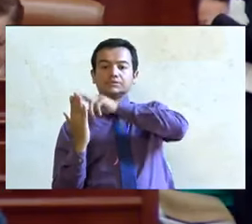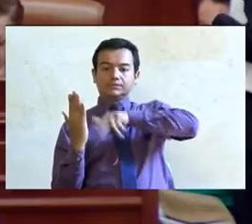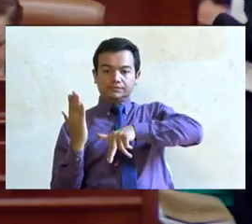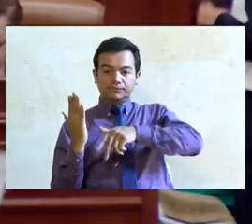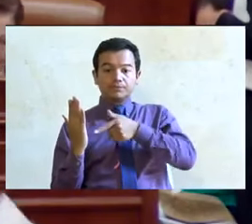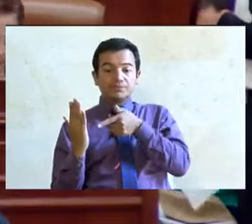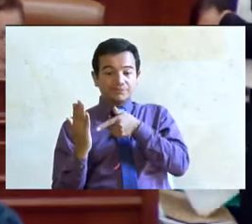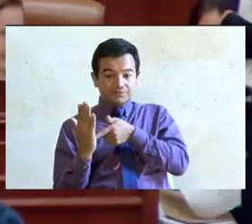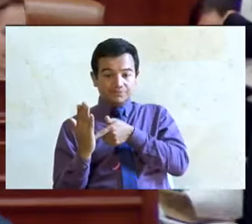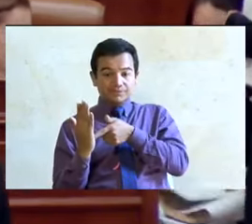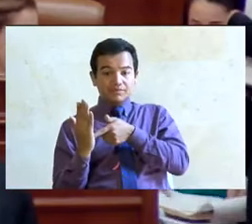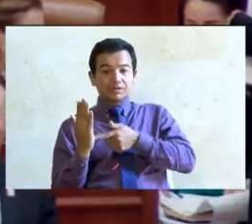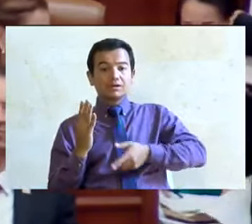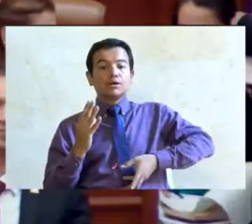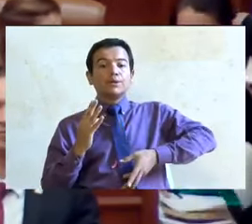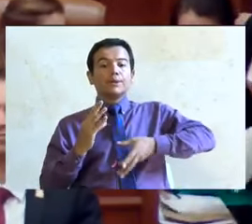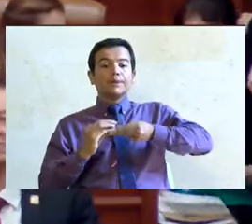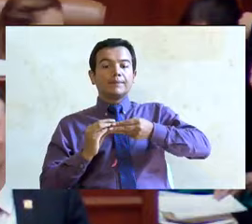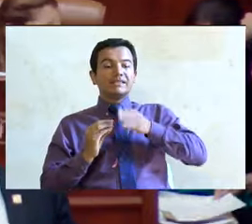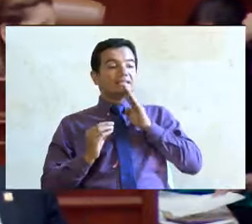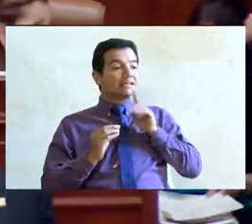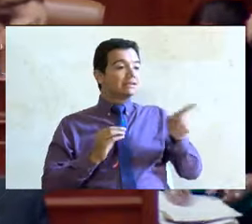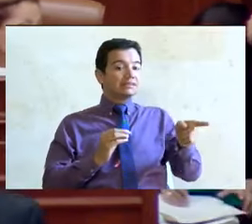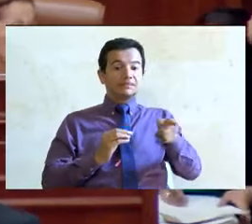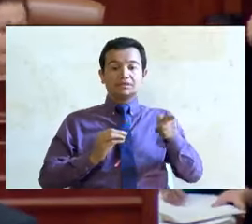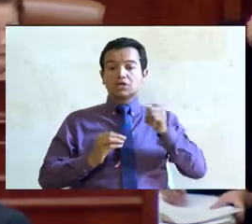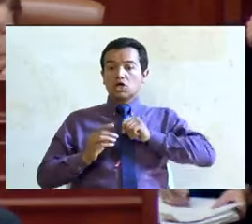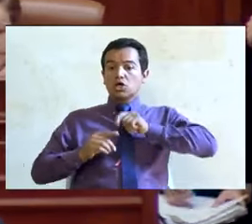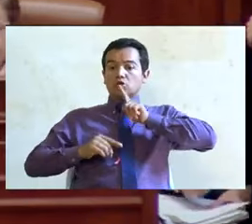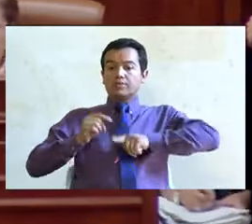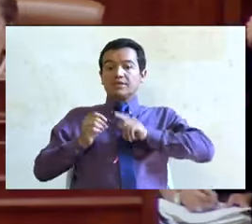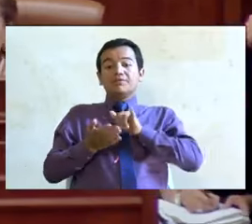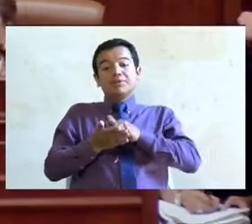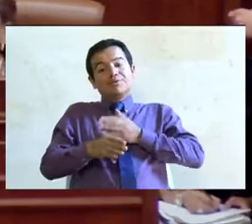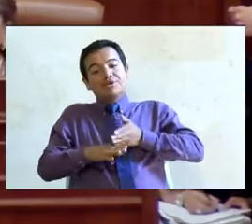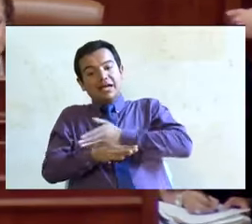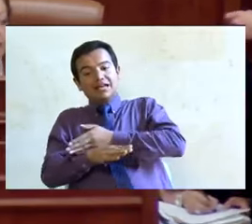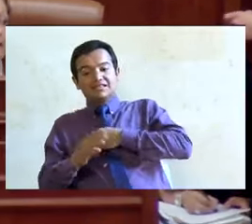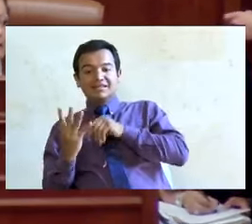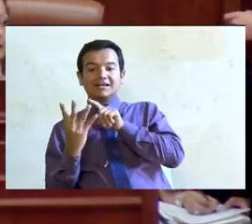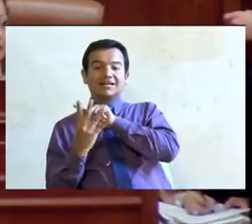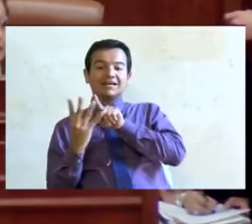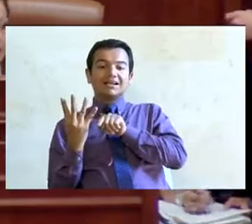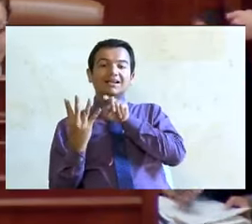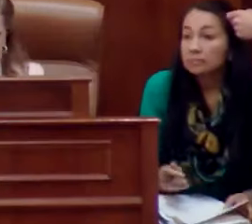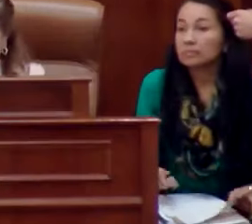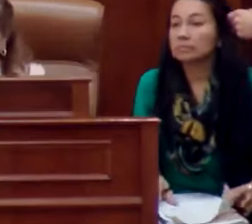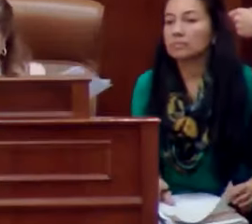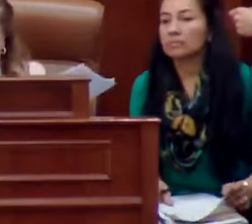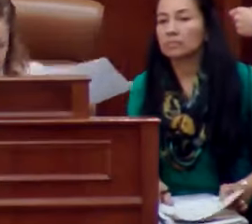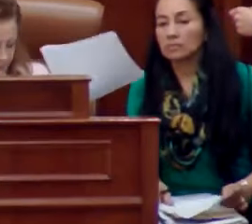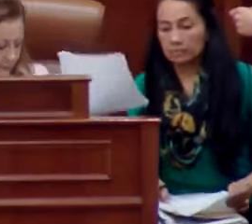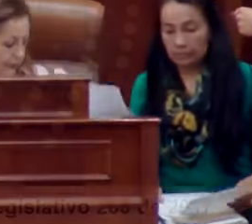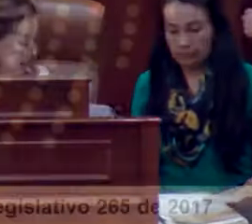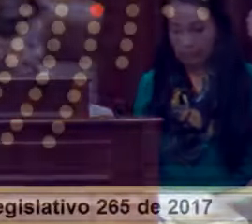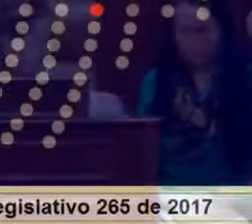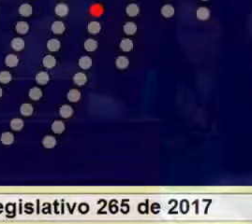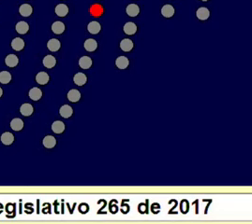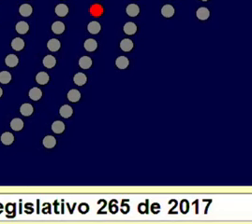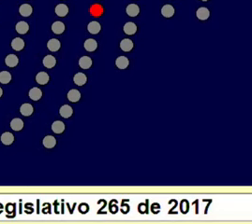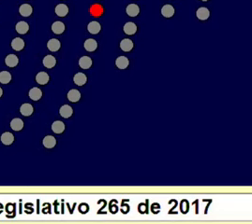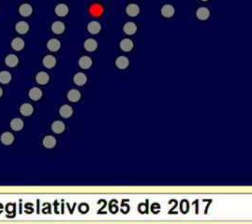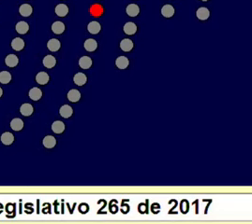inicialmente más los impedimentos que se acabaron de leer por el señor secretario Miguel Ángel pinto vota no